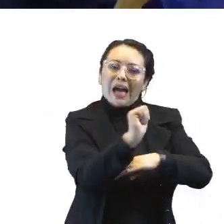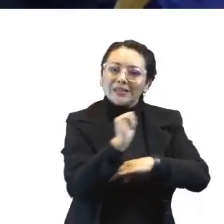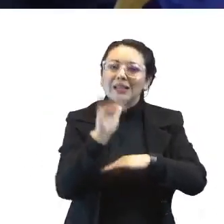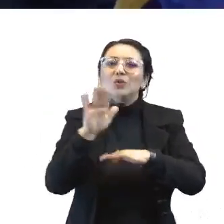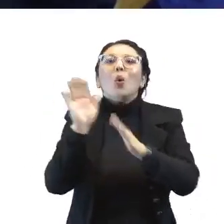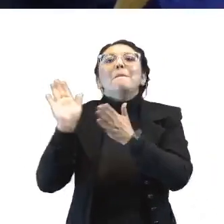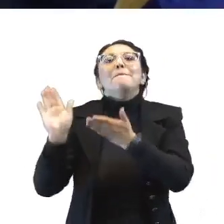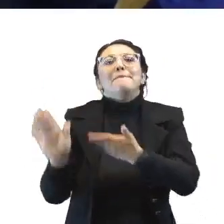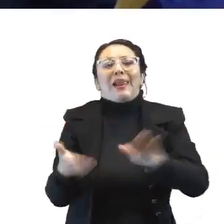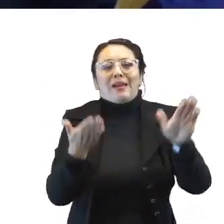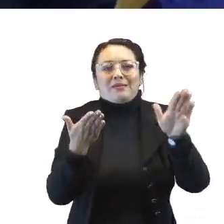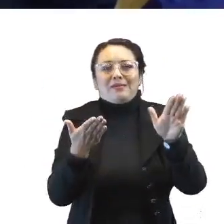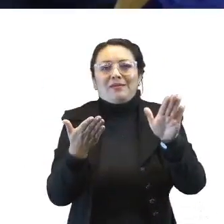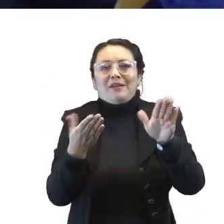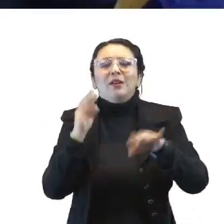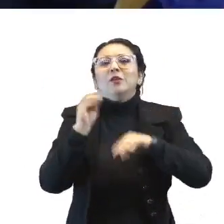que